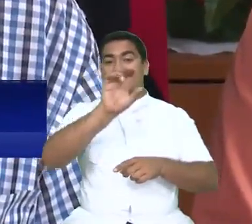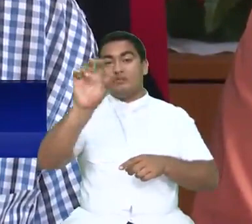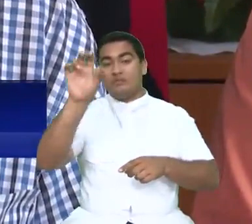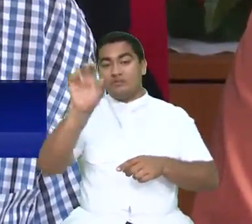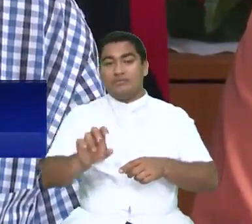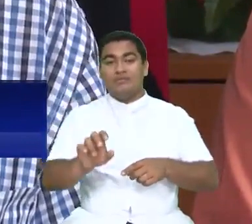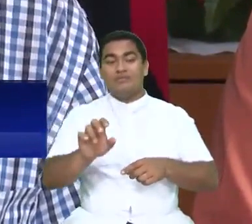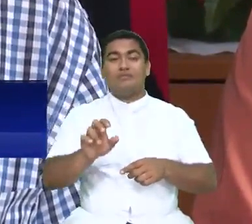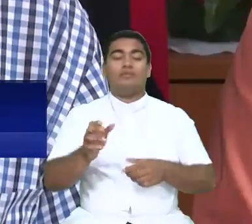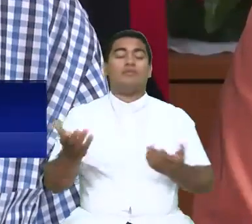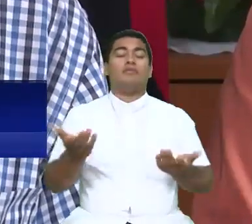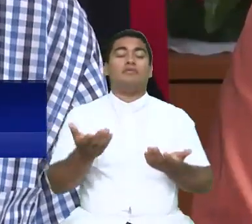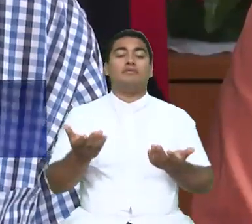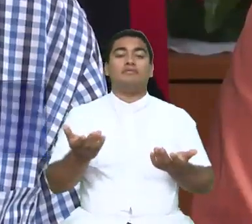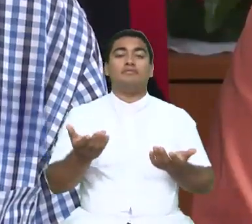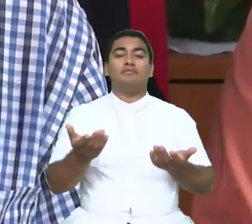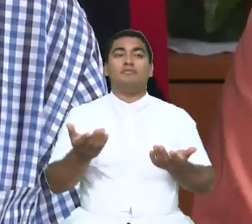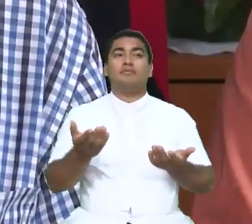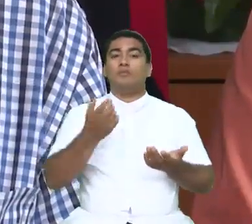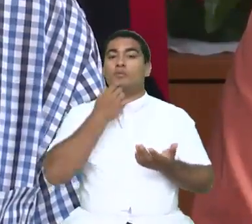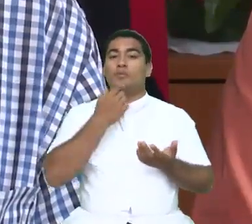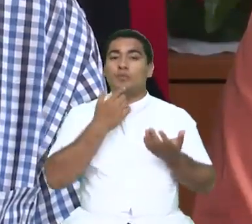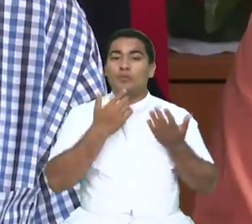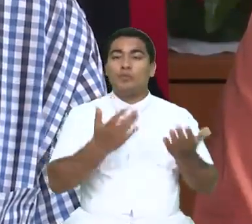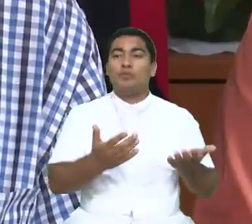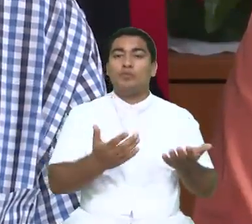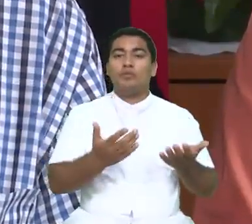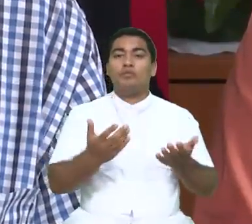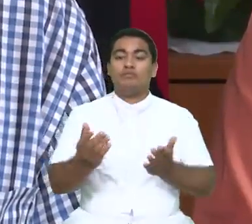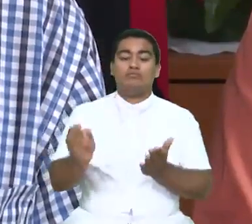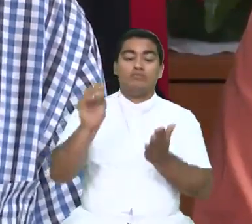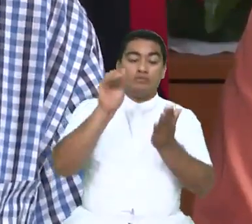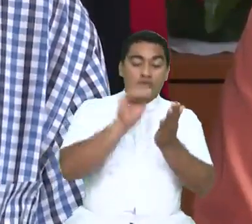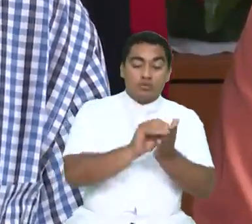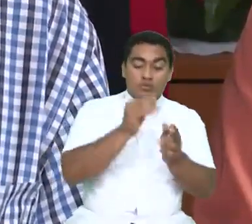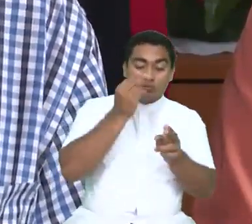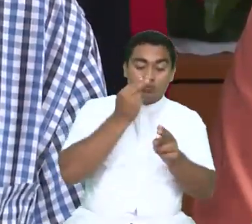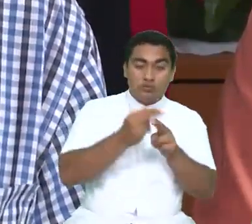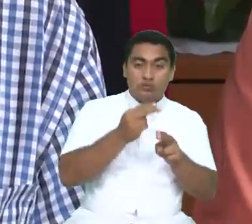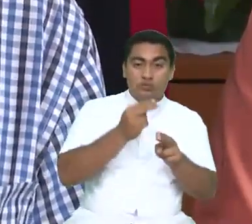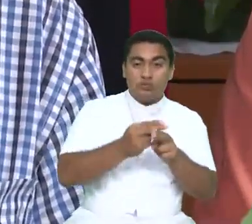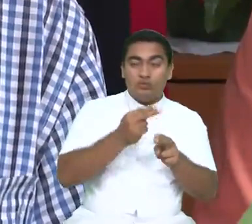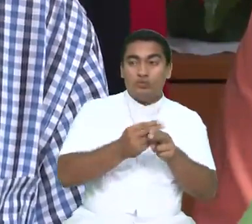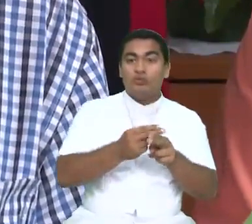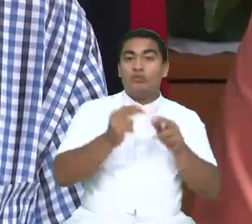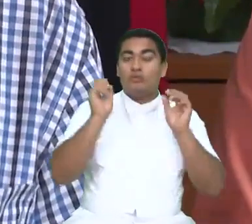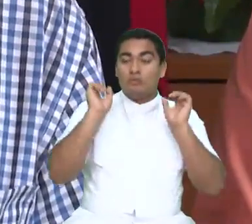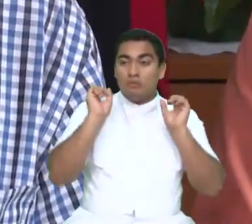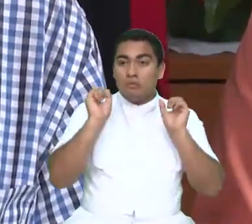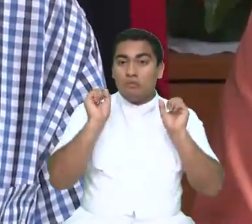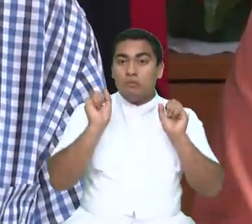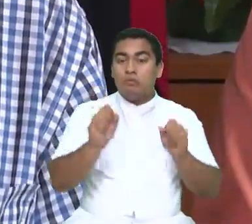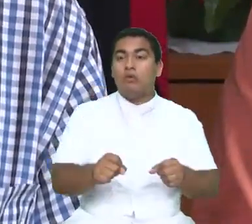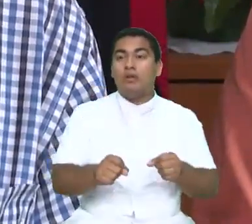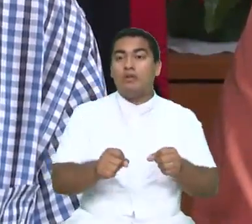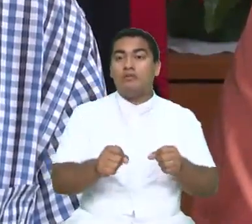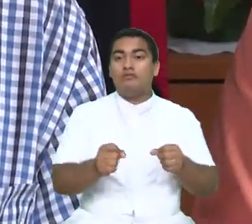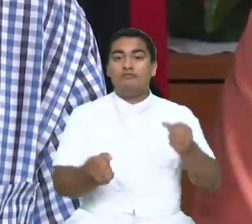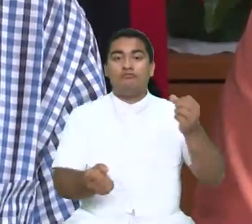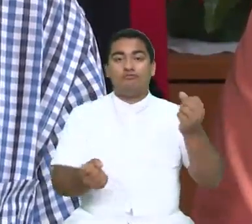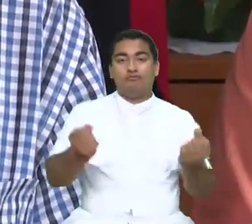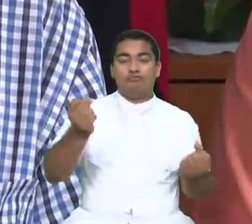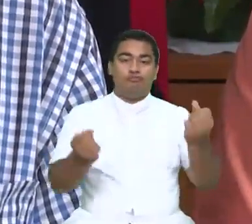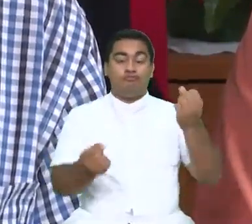PCA 50, por el servicio de registro de la declaración de importación temporal de medios